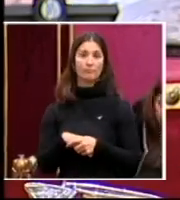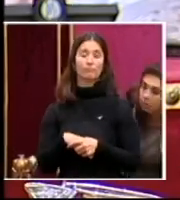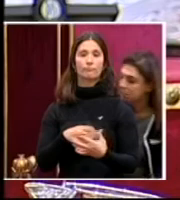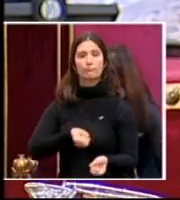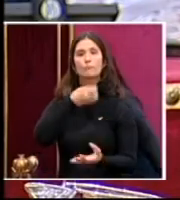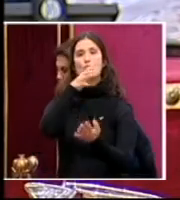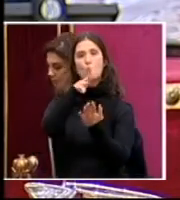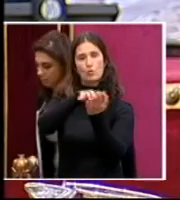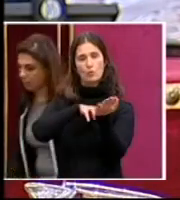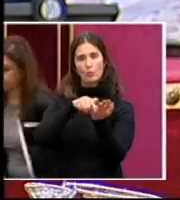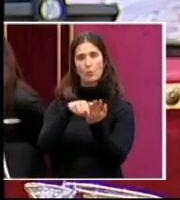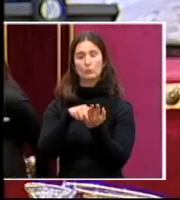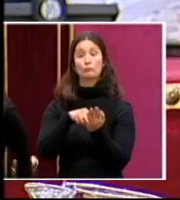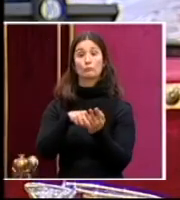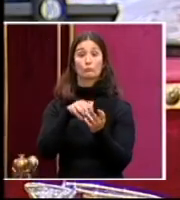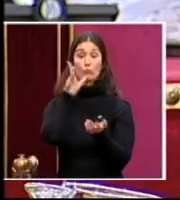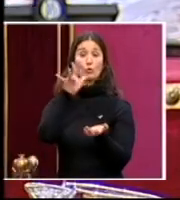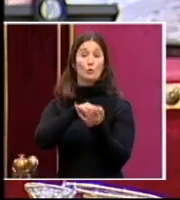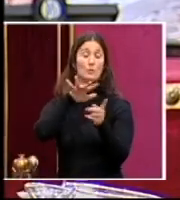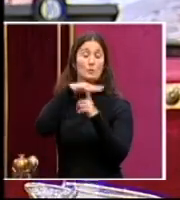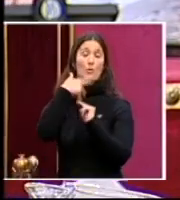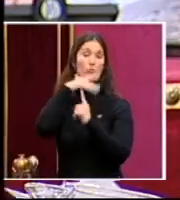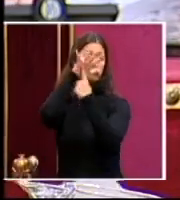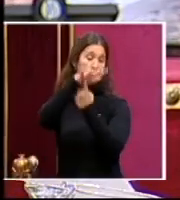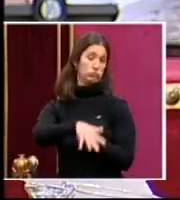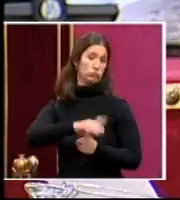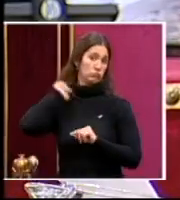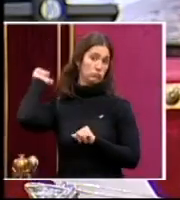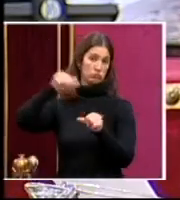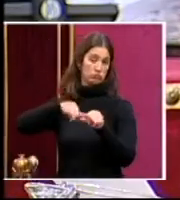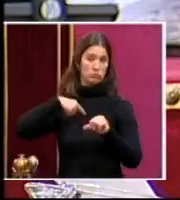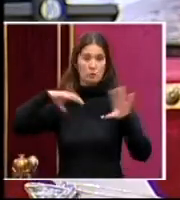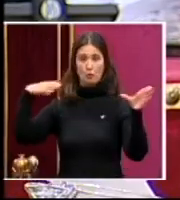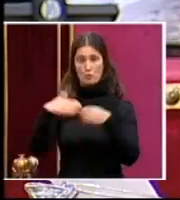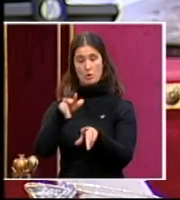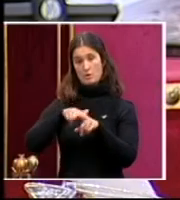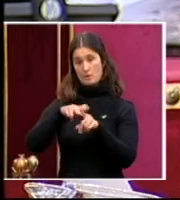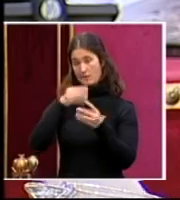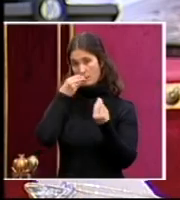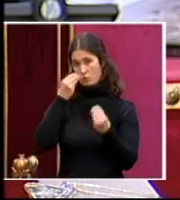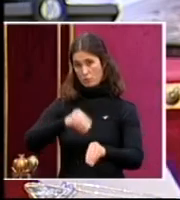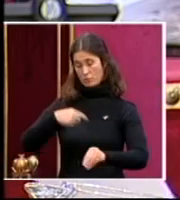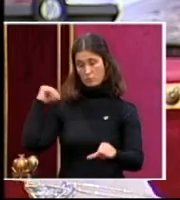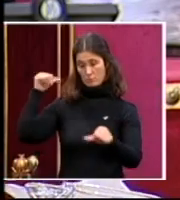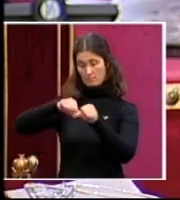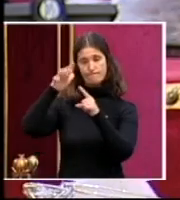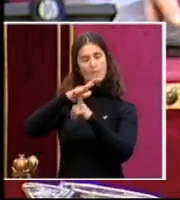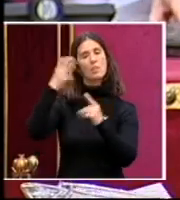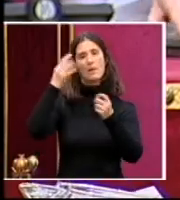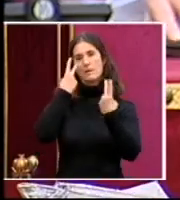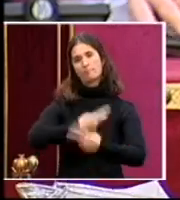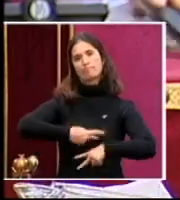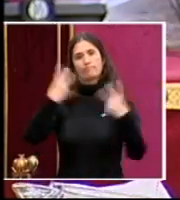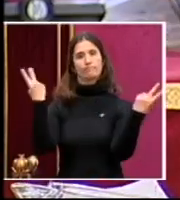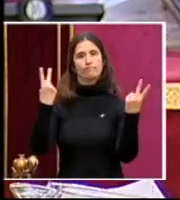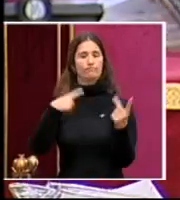Exposición de motivos. Ante la situación de discriminación que lleva sufriendo la comunidad gitana históricamente, es necesario visibilizar esta